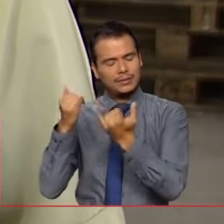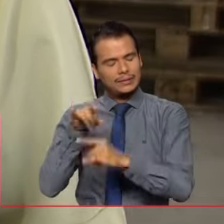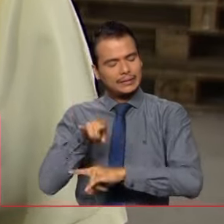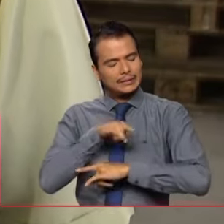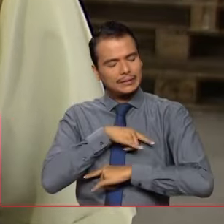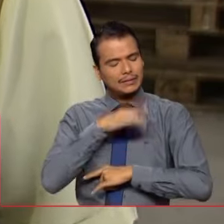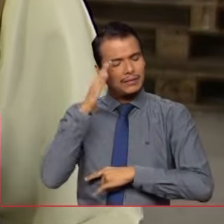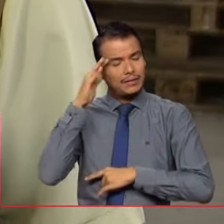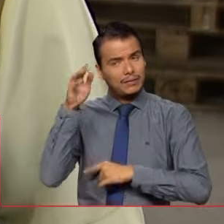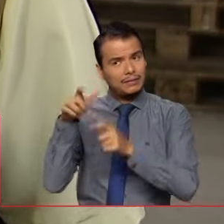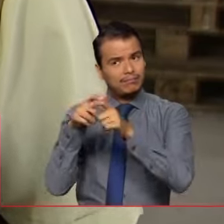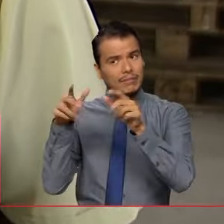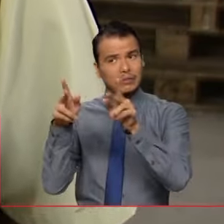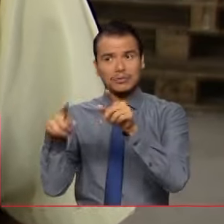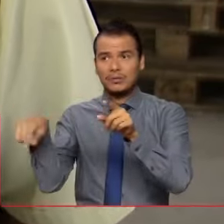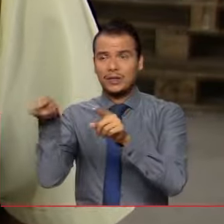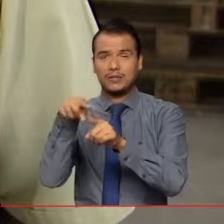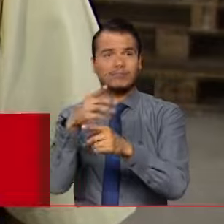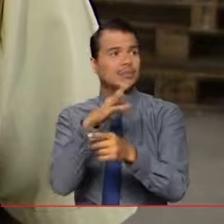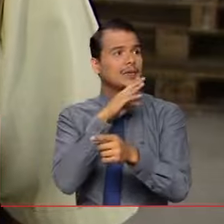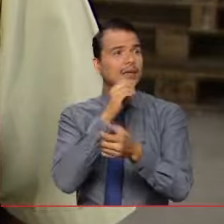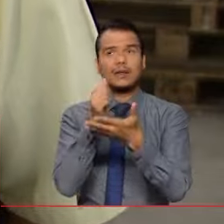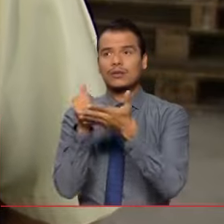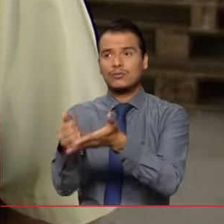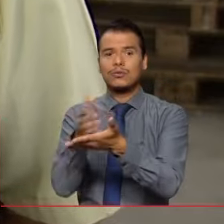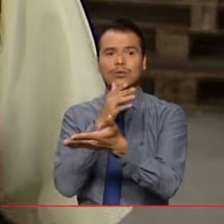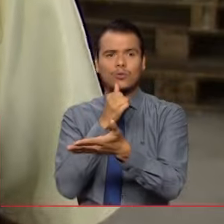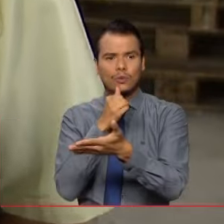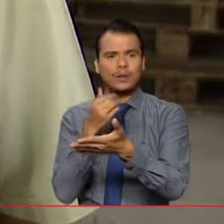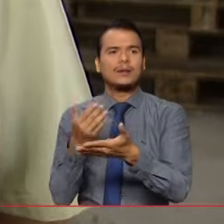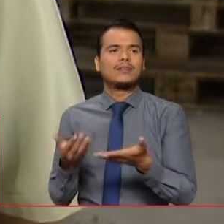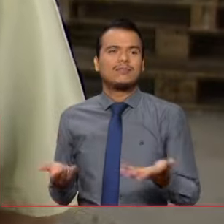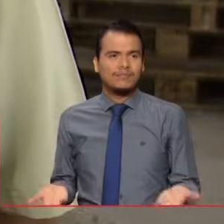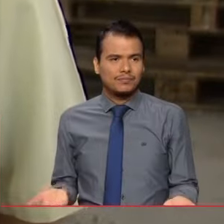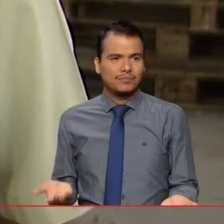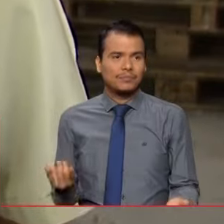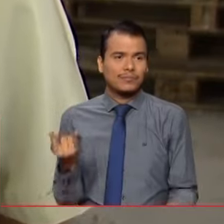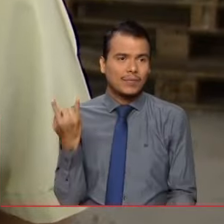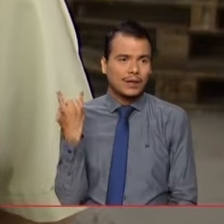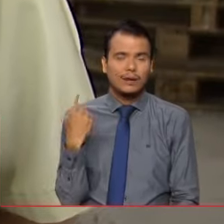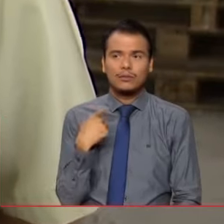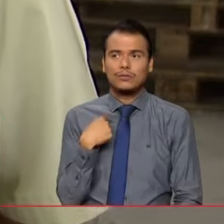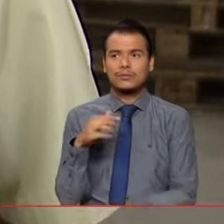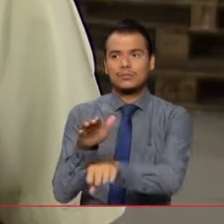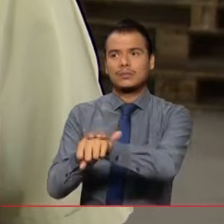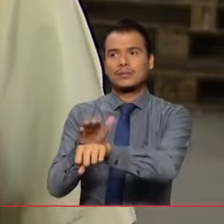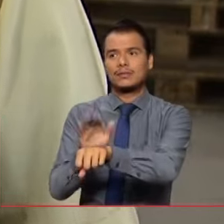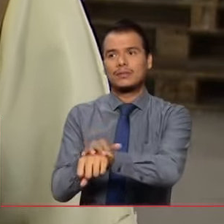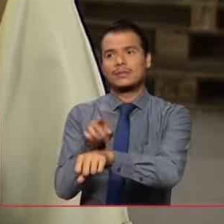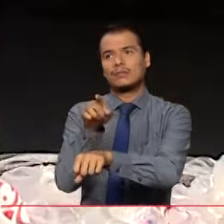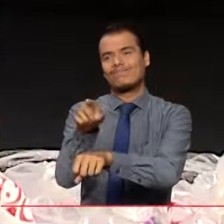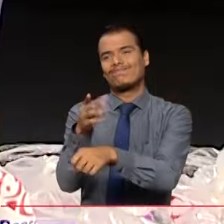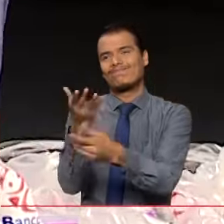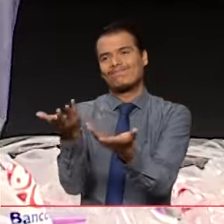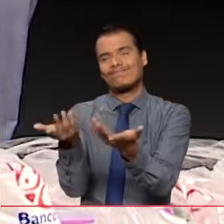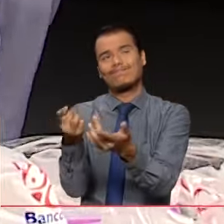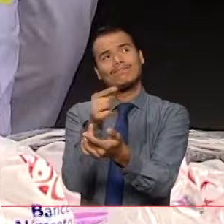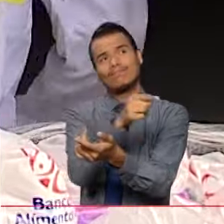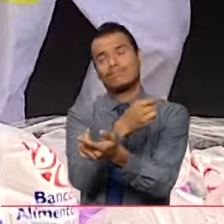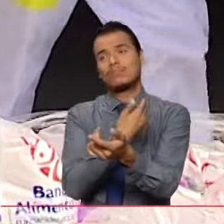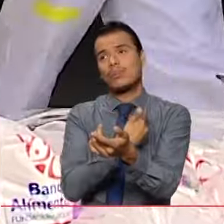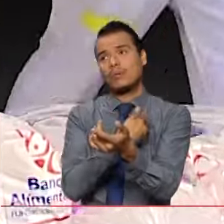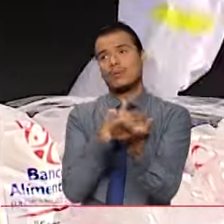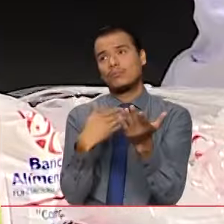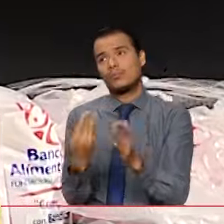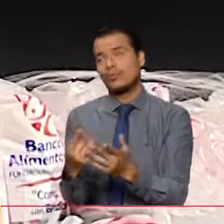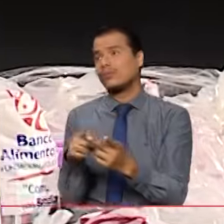todo el mundo se olvida de ellos. También cuando me tocaba dar noticias trágicas de la muerte de una mamá de su hijo, el dolor,